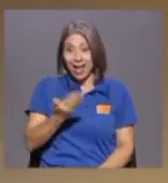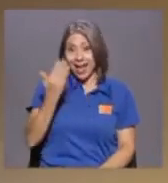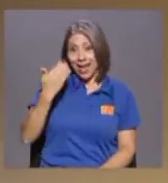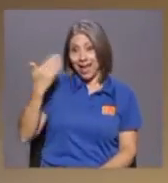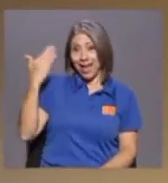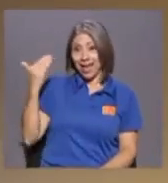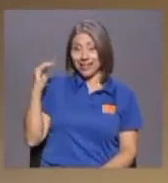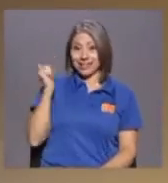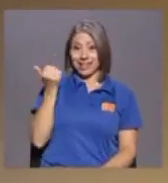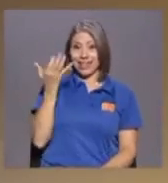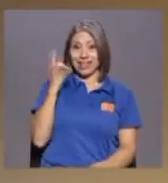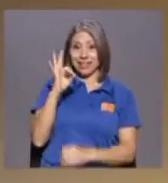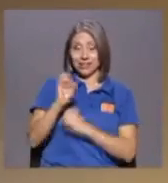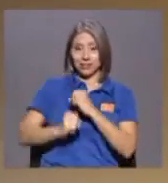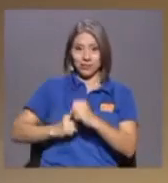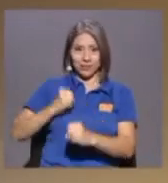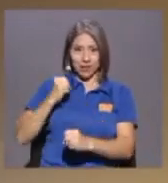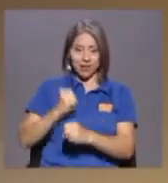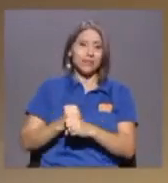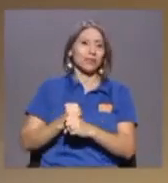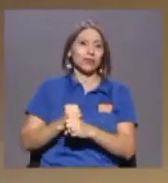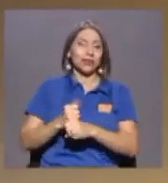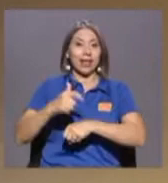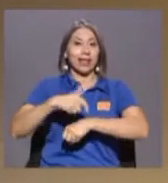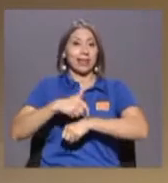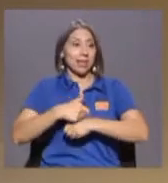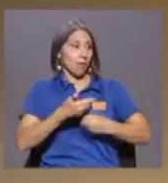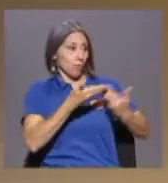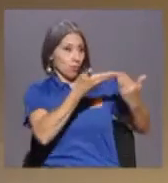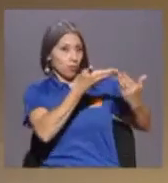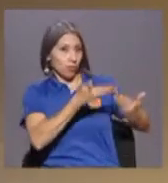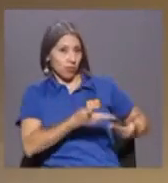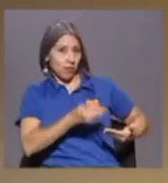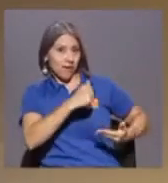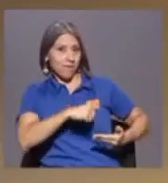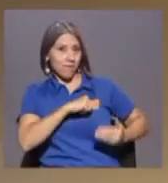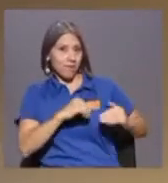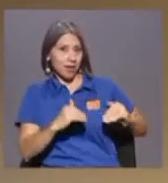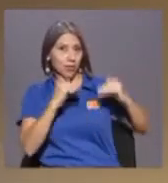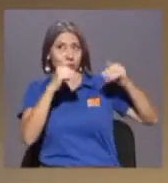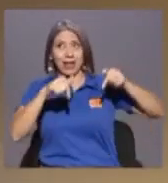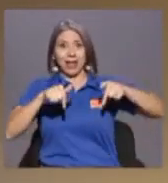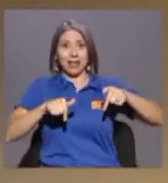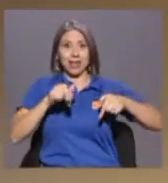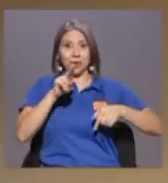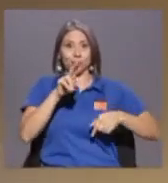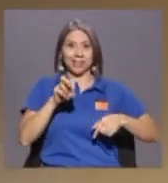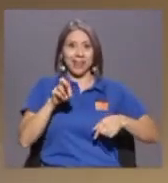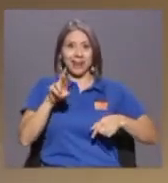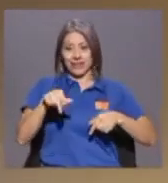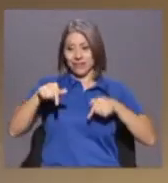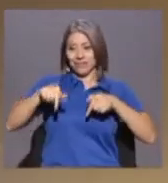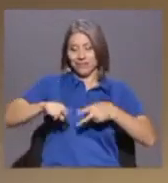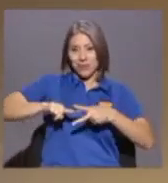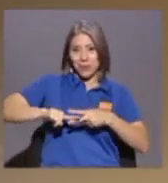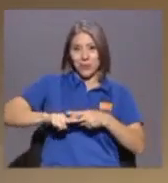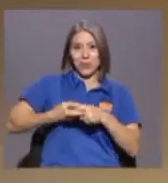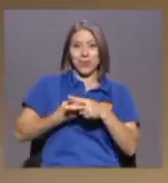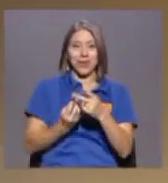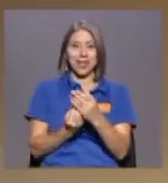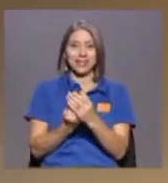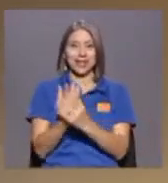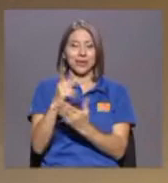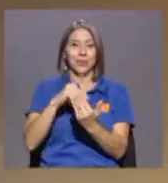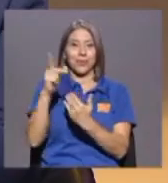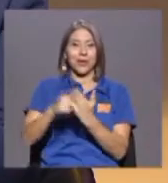años, durante la rectoría de don Gabriel Macaya, se creó Economía y Sociedad. Somos una